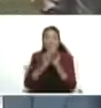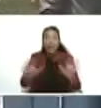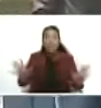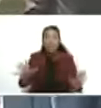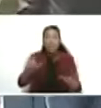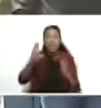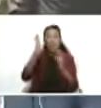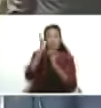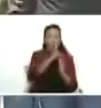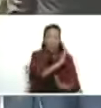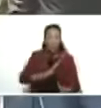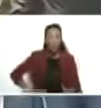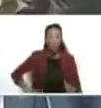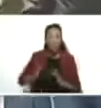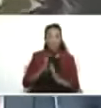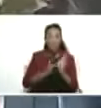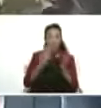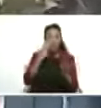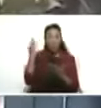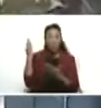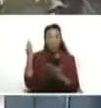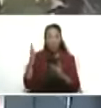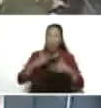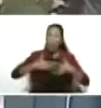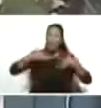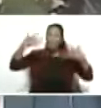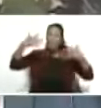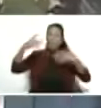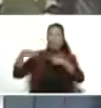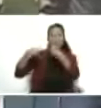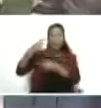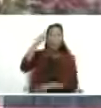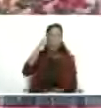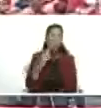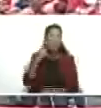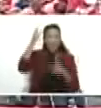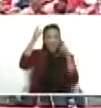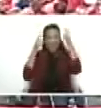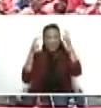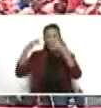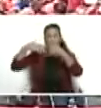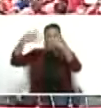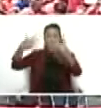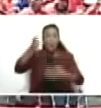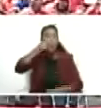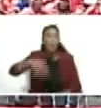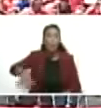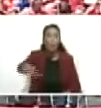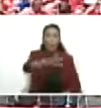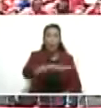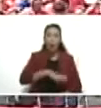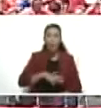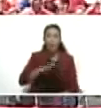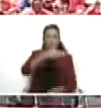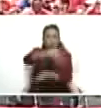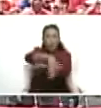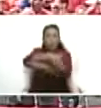de nuestro Señor Jesucristo y con los espíritus inmortales de Bolívar y Chávez, este pueblo se lanzará a las